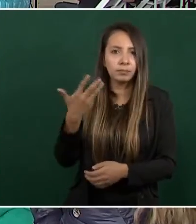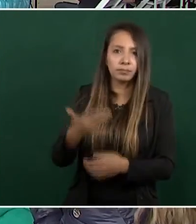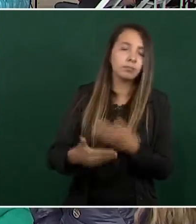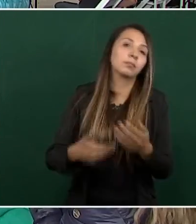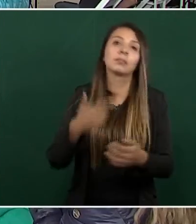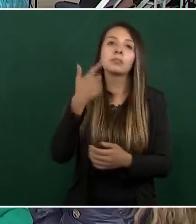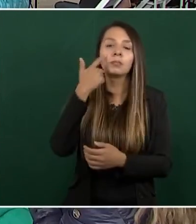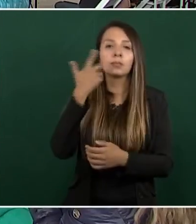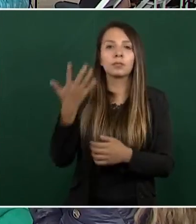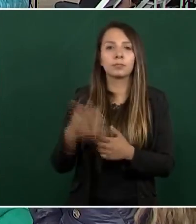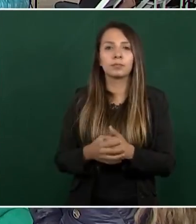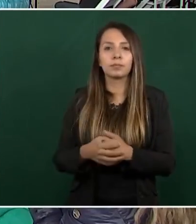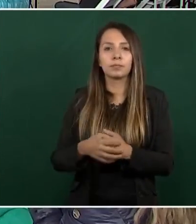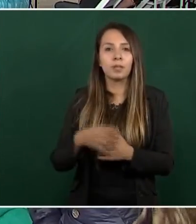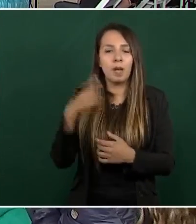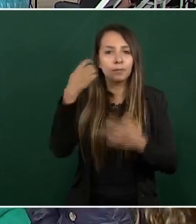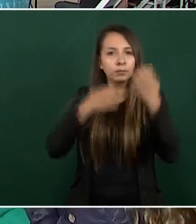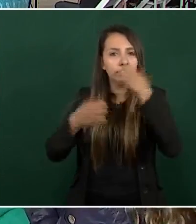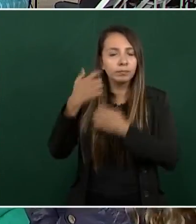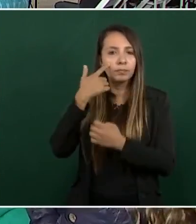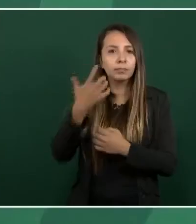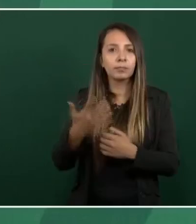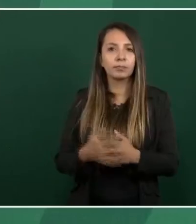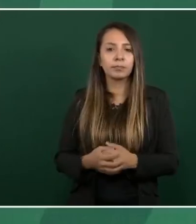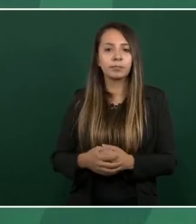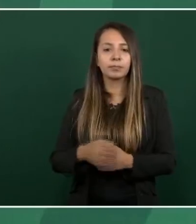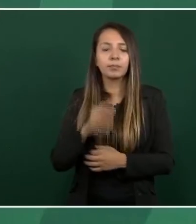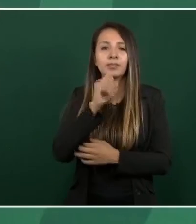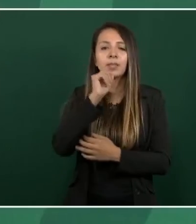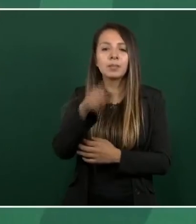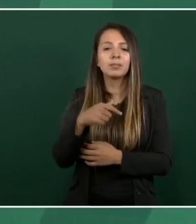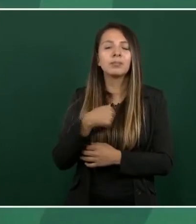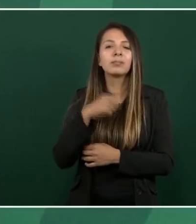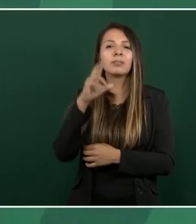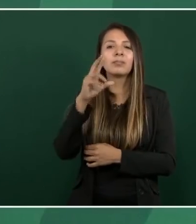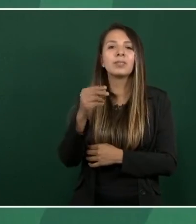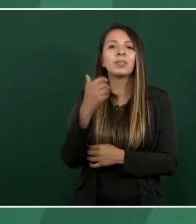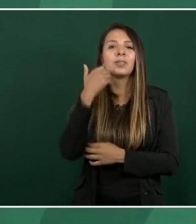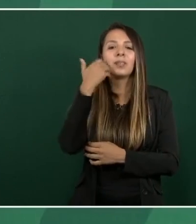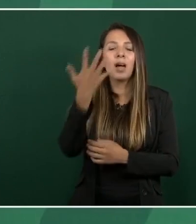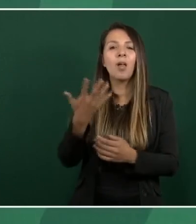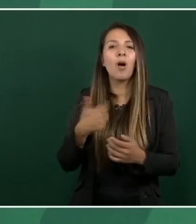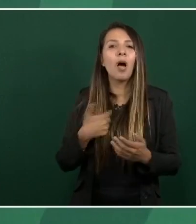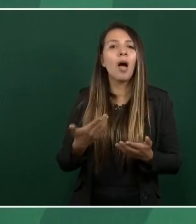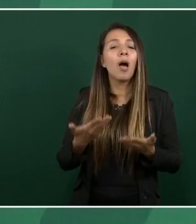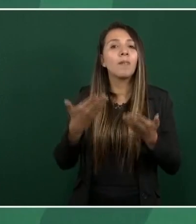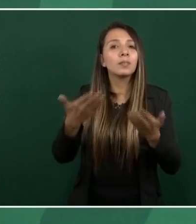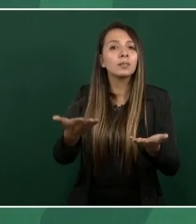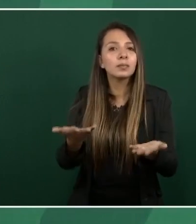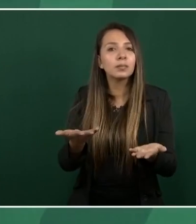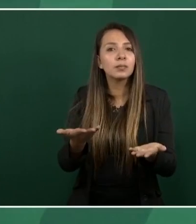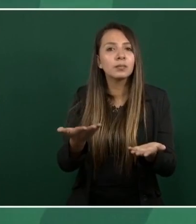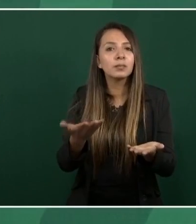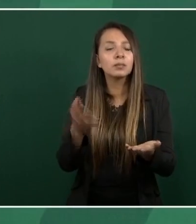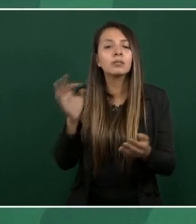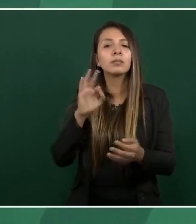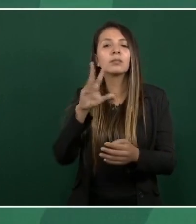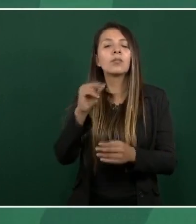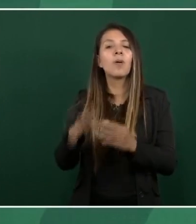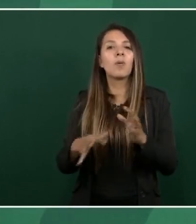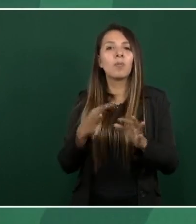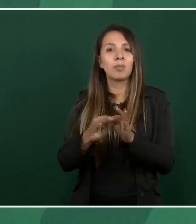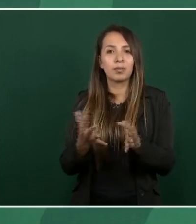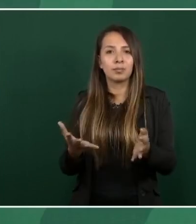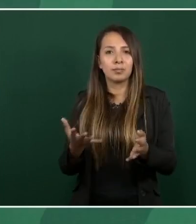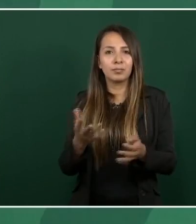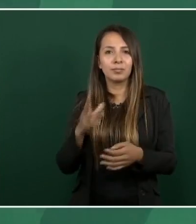vamos viendo, o sea, vamos analizándolo. Es que también no quiero ofrecer algo que no vaya a cumplir. Ya no es el tiempo